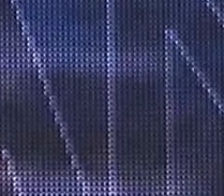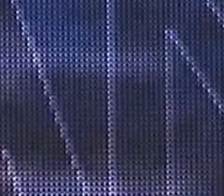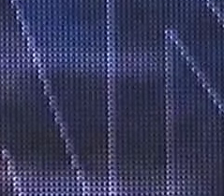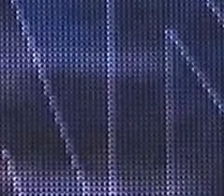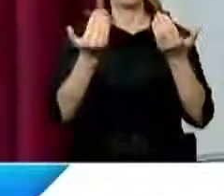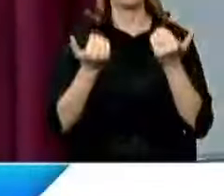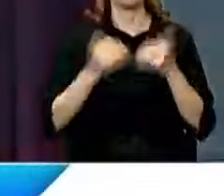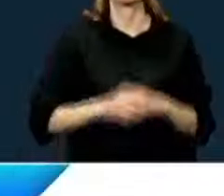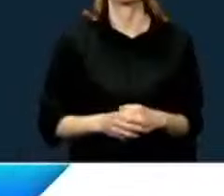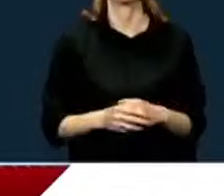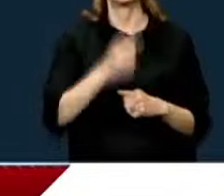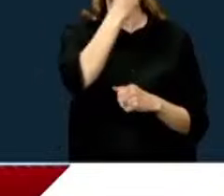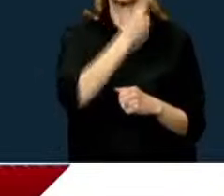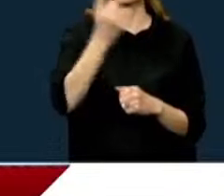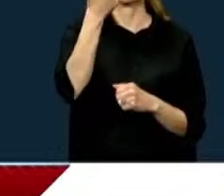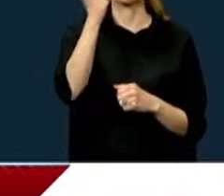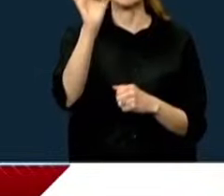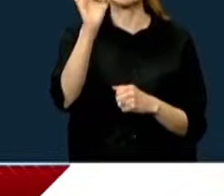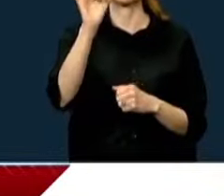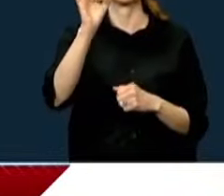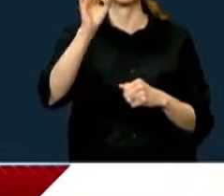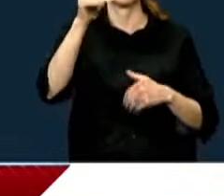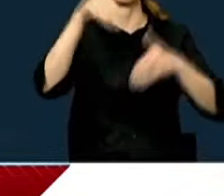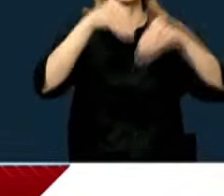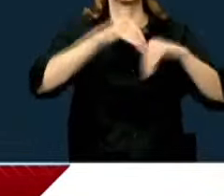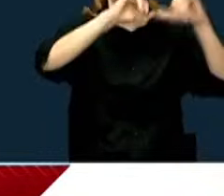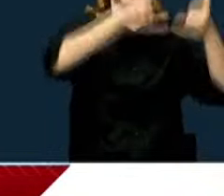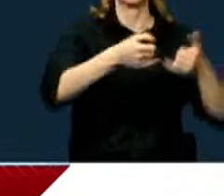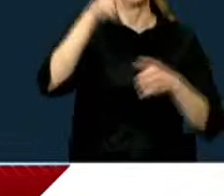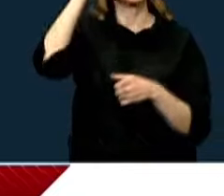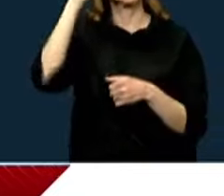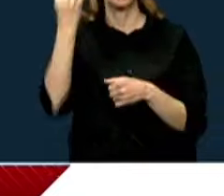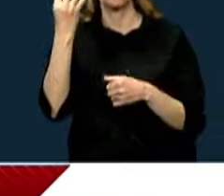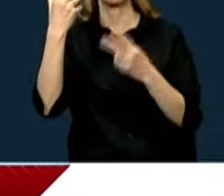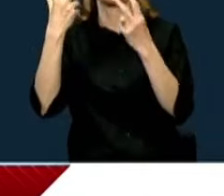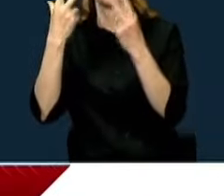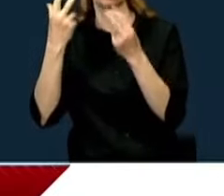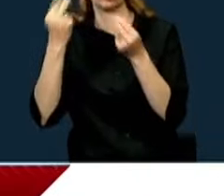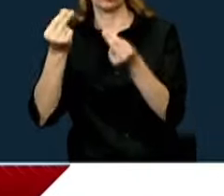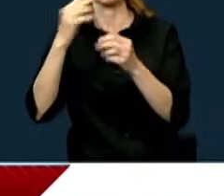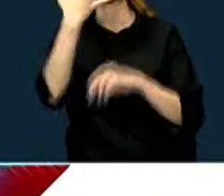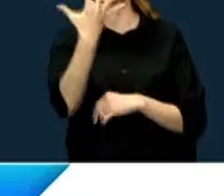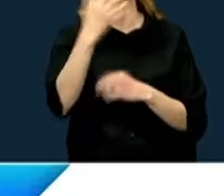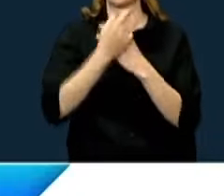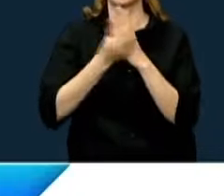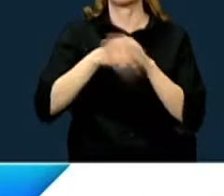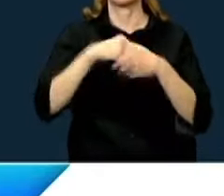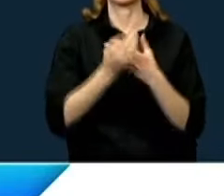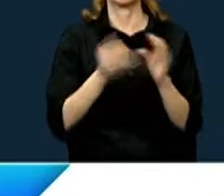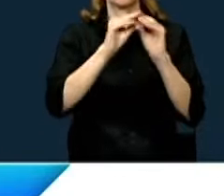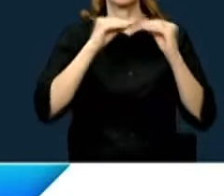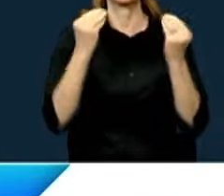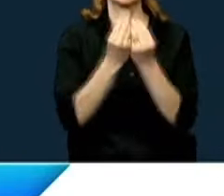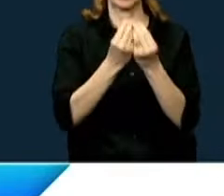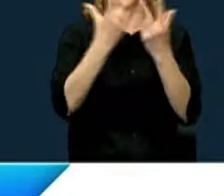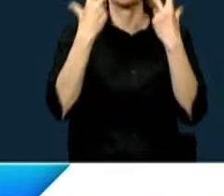fue no ir al recinto. Estaba en la Cámara de Diputados, se quedó en su despacho, pero bueno, esto es un gesto de negociación. Me dicen